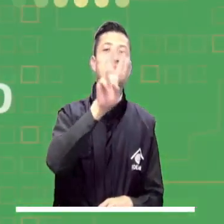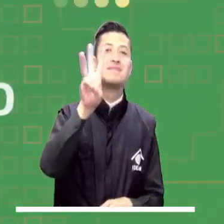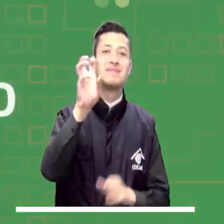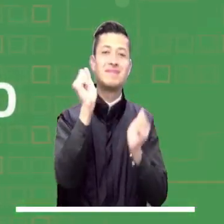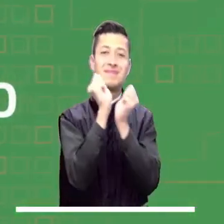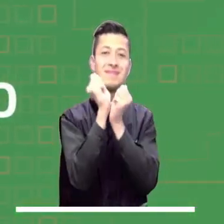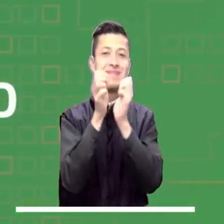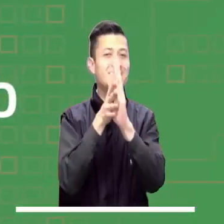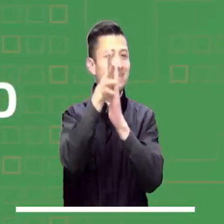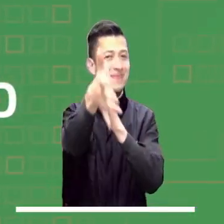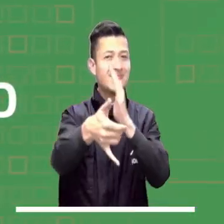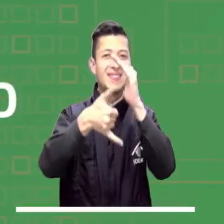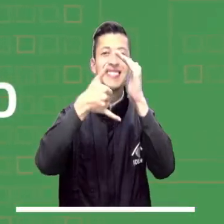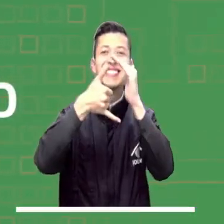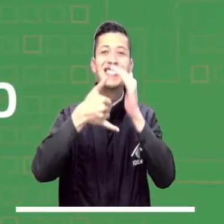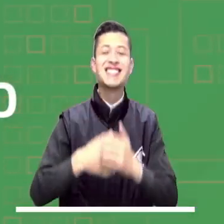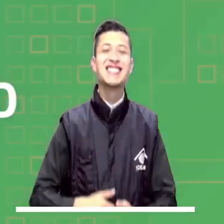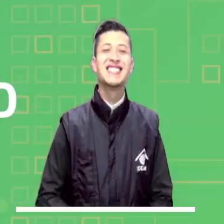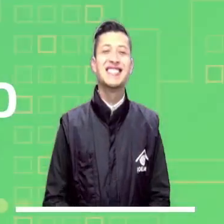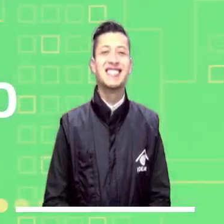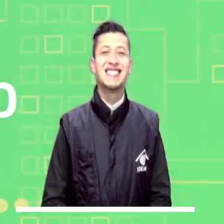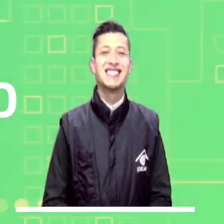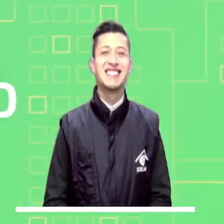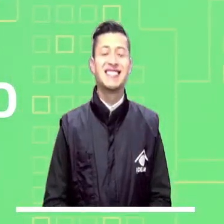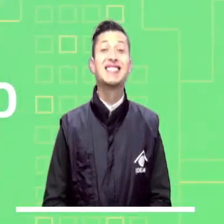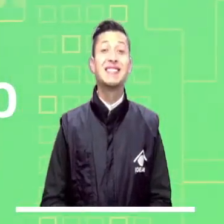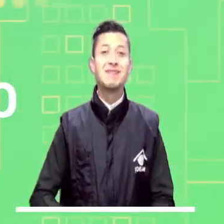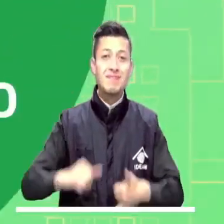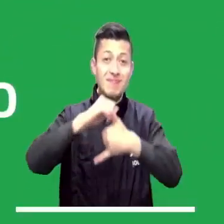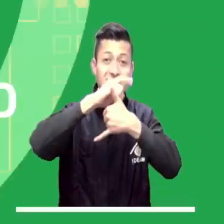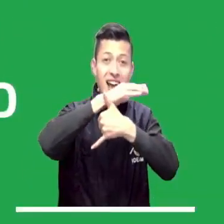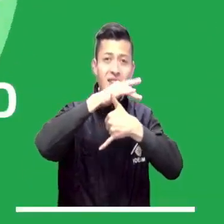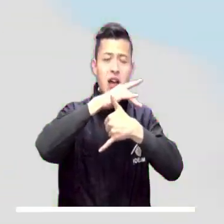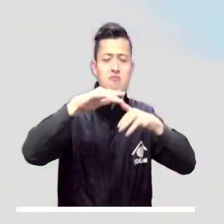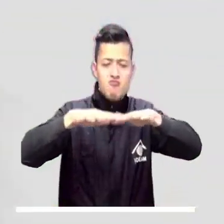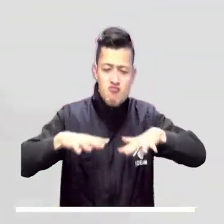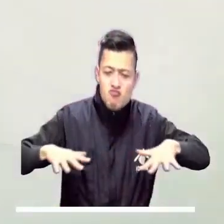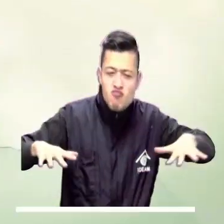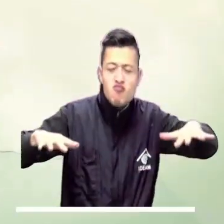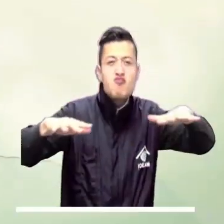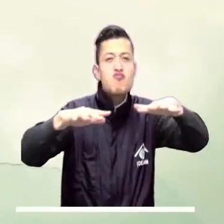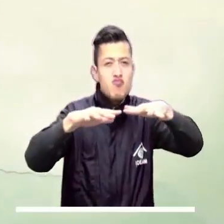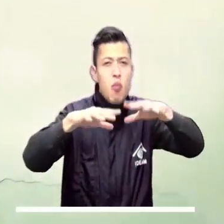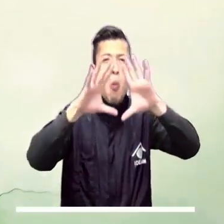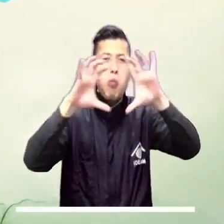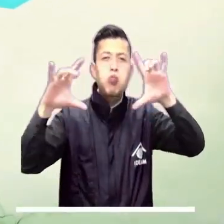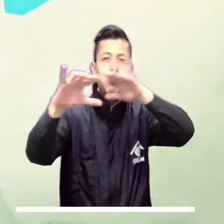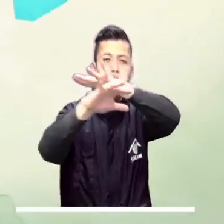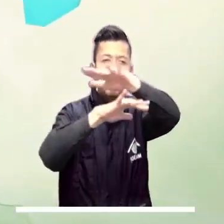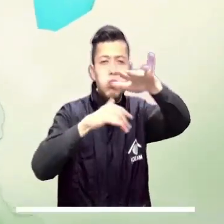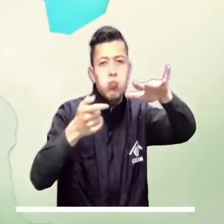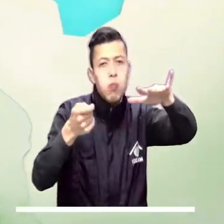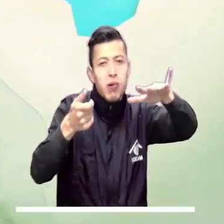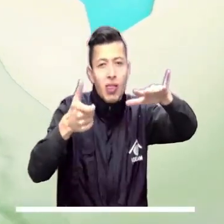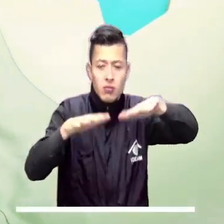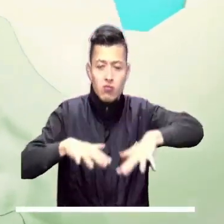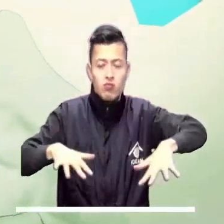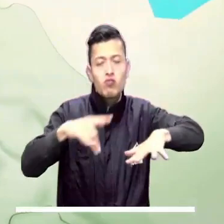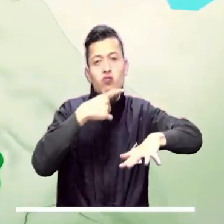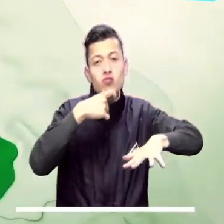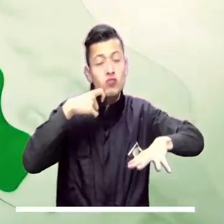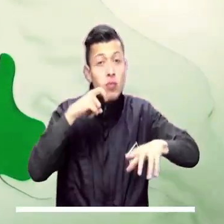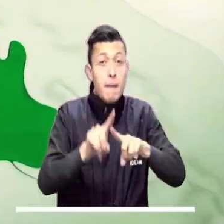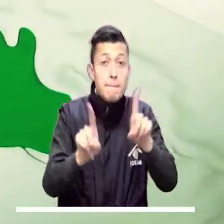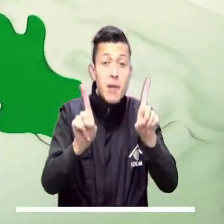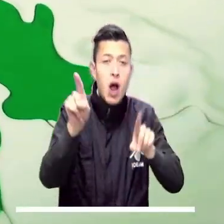Pronóstico del tiempo para la mañana de hoy, martes 28 de mayo. En amplios sectores del Caribe colombiano se avistan nubes